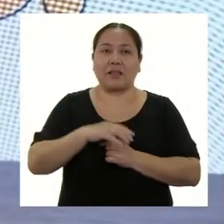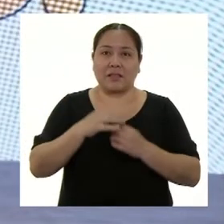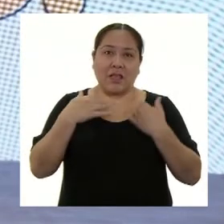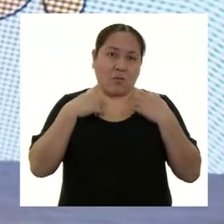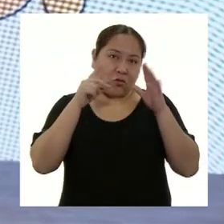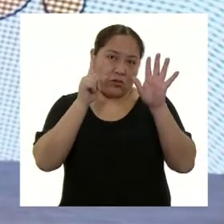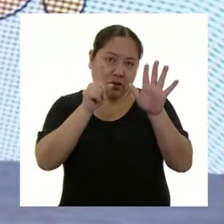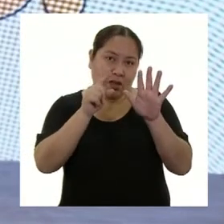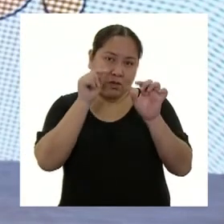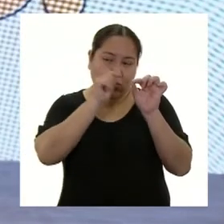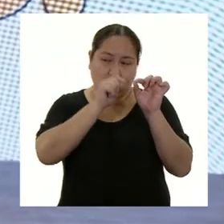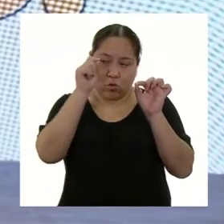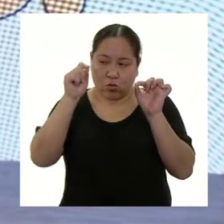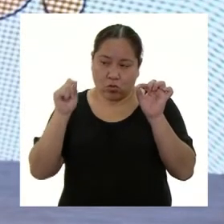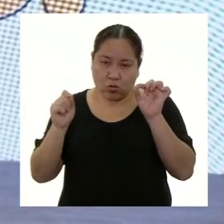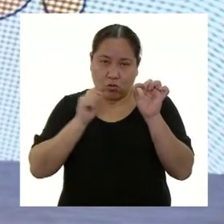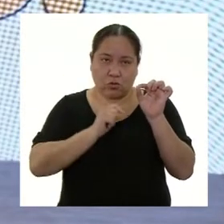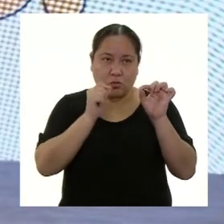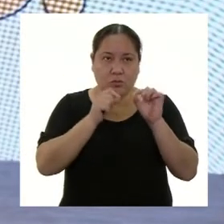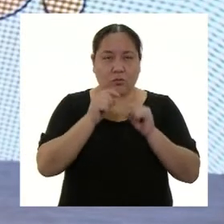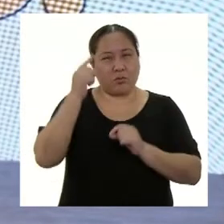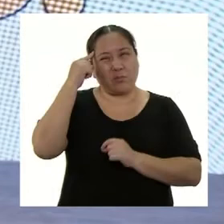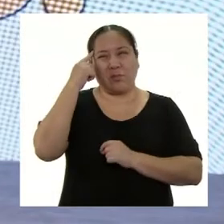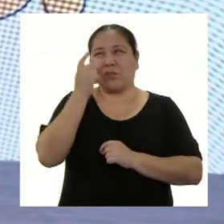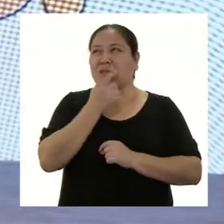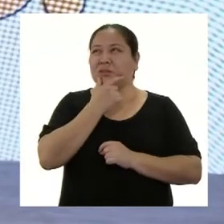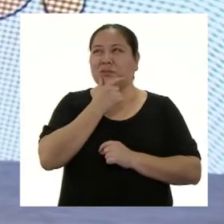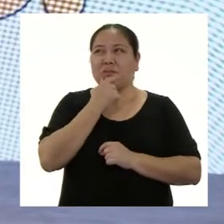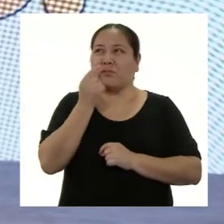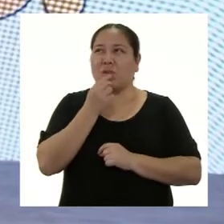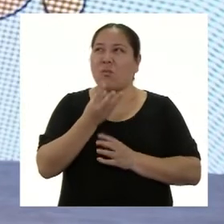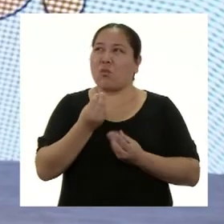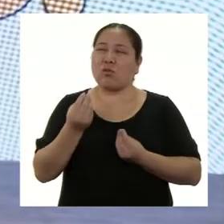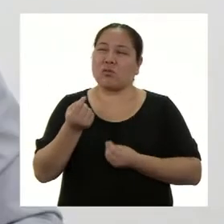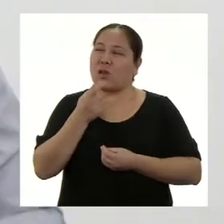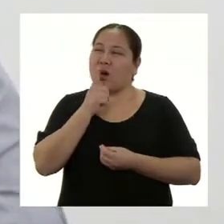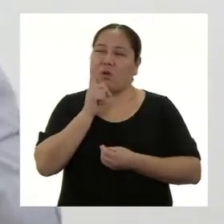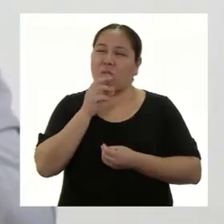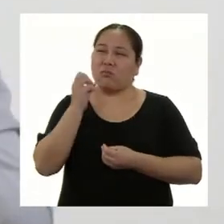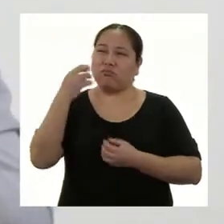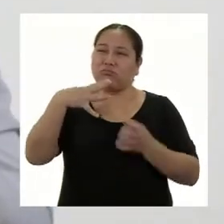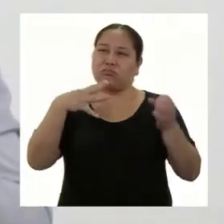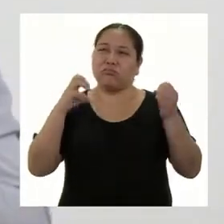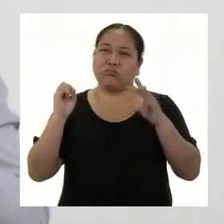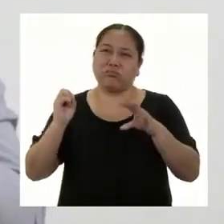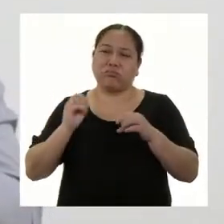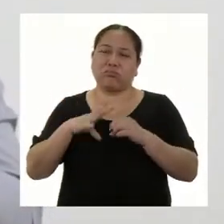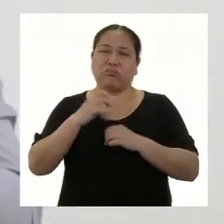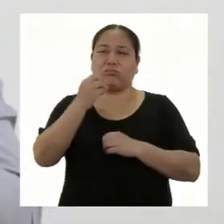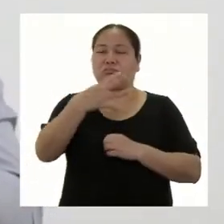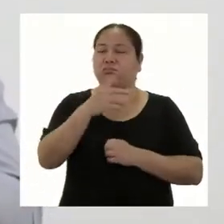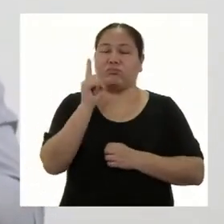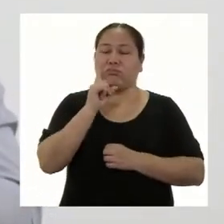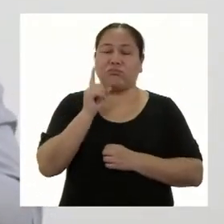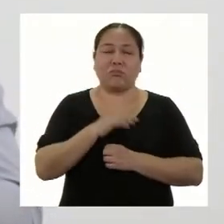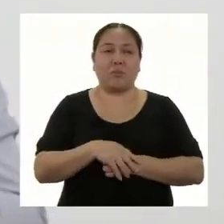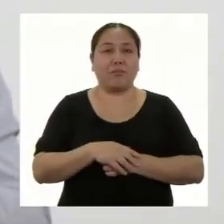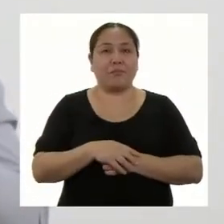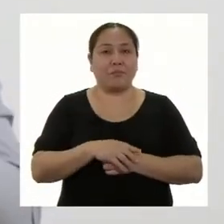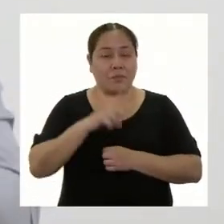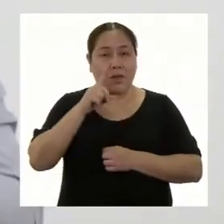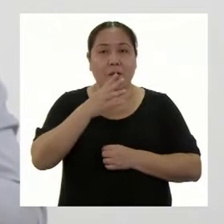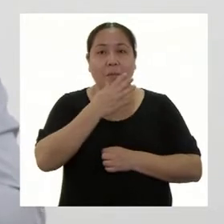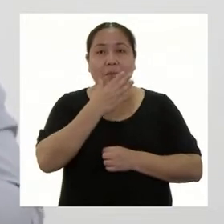6. Al final, creo que sería demasiado y no ahorraría nada de agua. Creo lo mismo, pero ¿qué te parece si